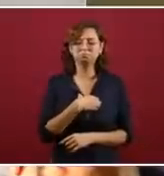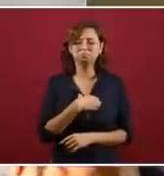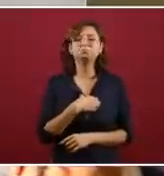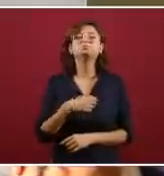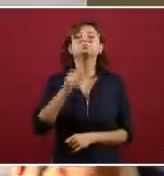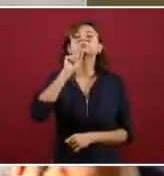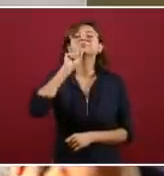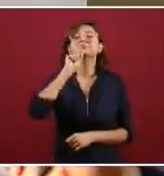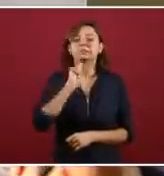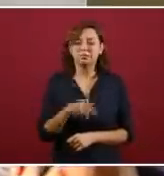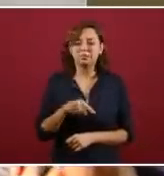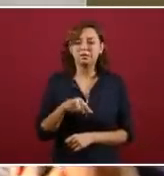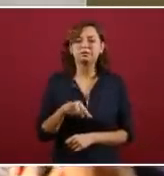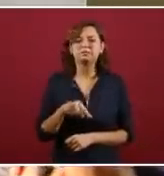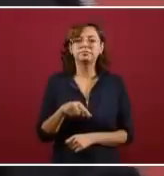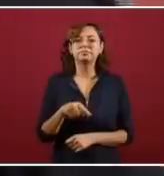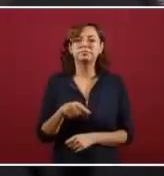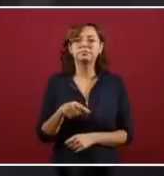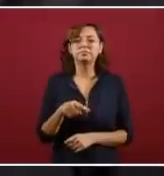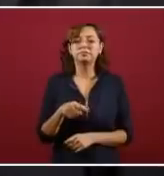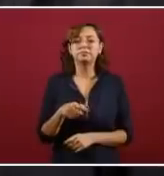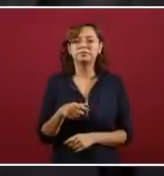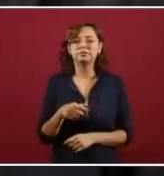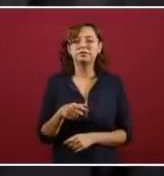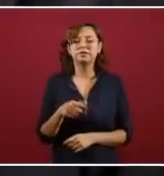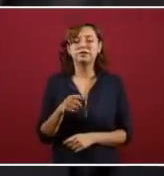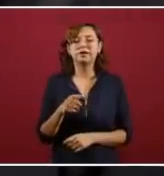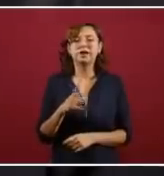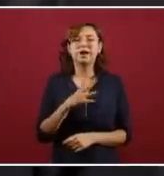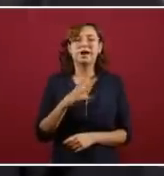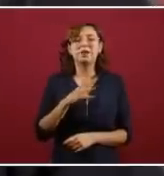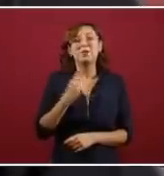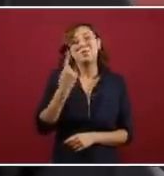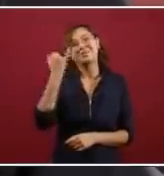Se termina con un mito